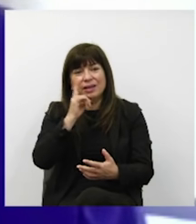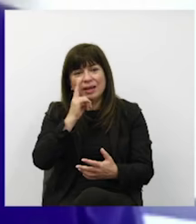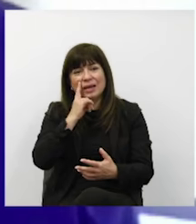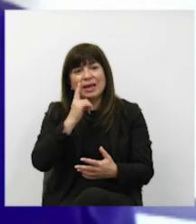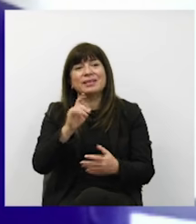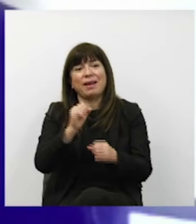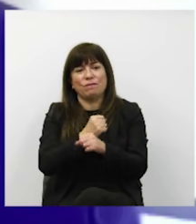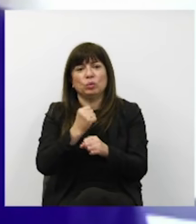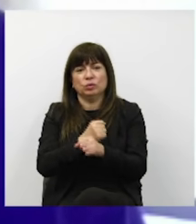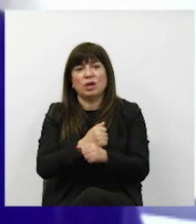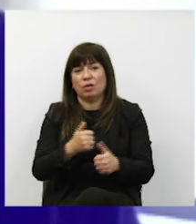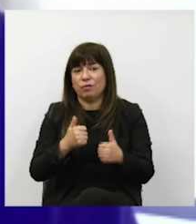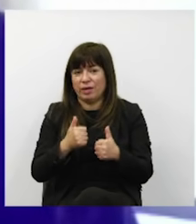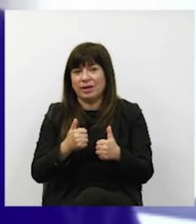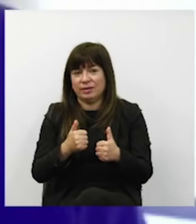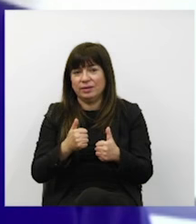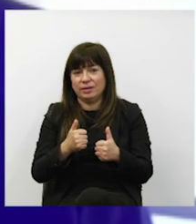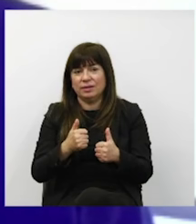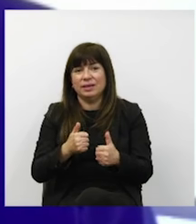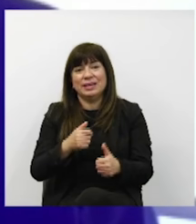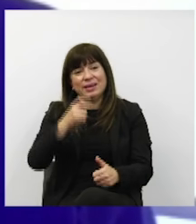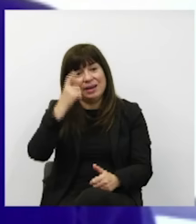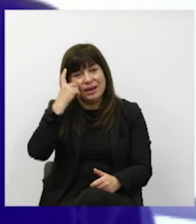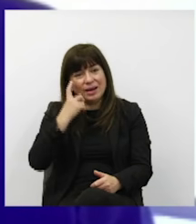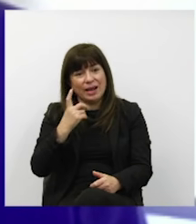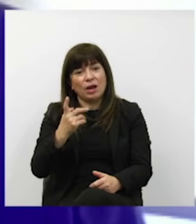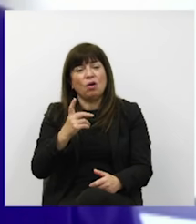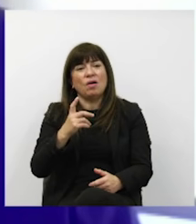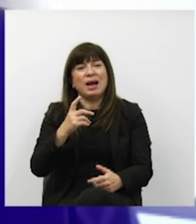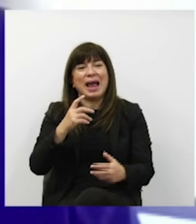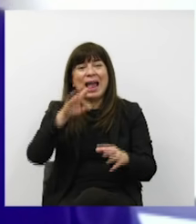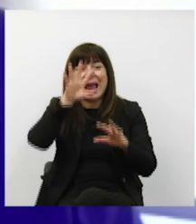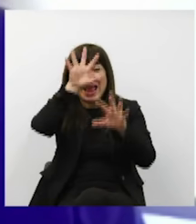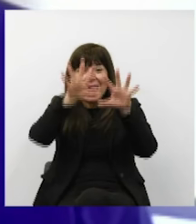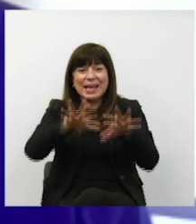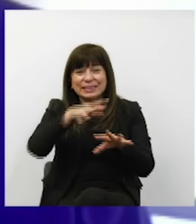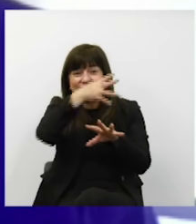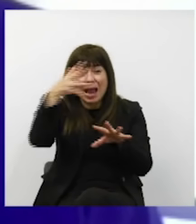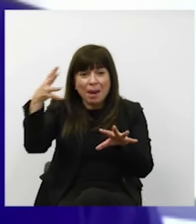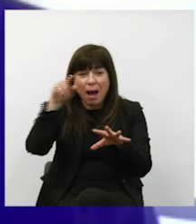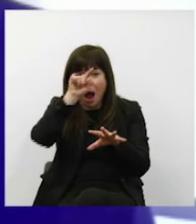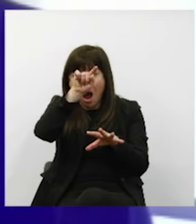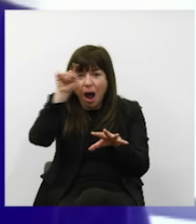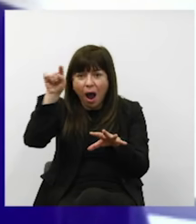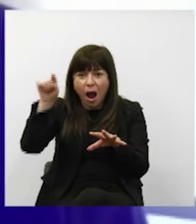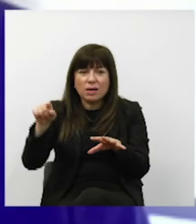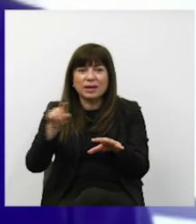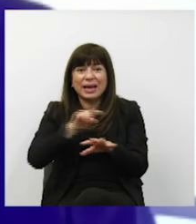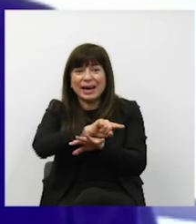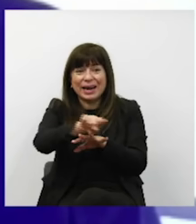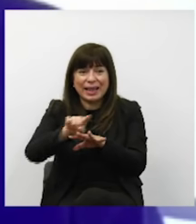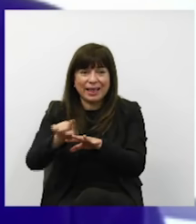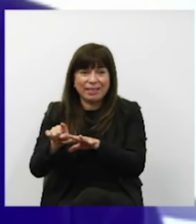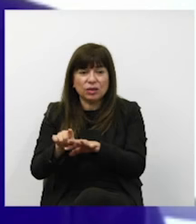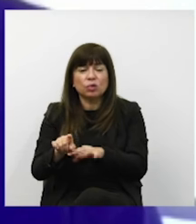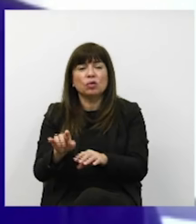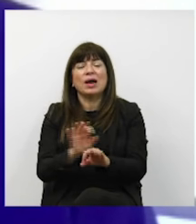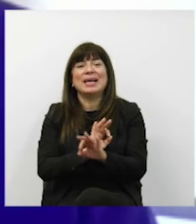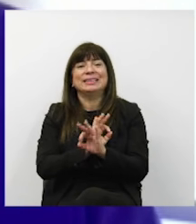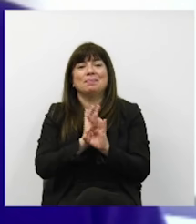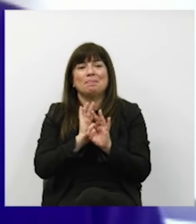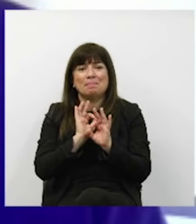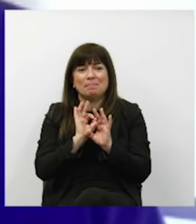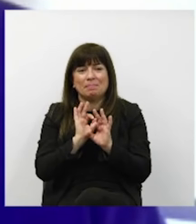absolutamente funcionantes. Y creo que un esquema de crédito contra warrants es